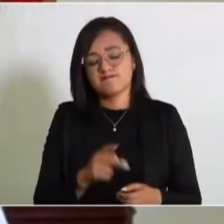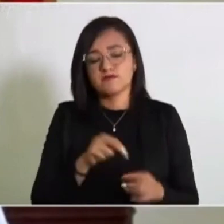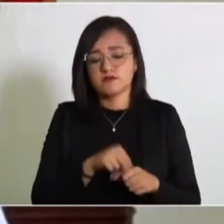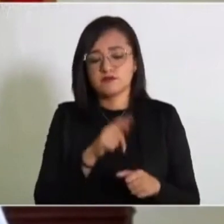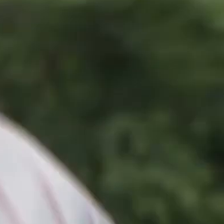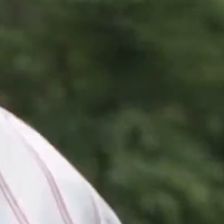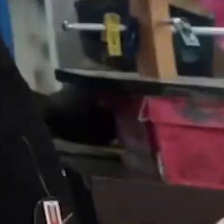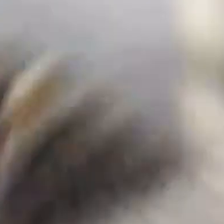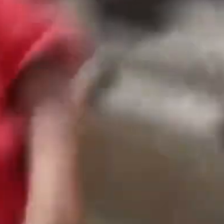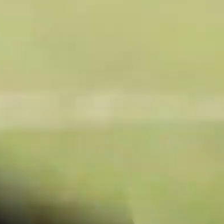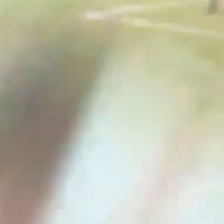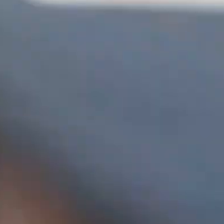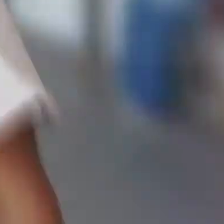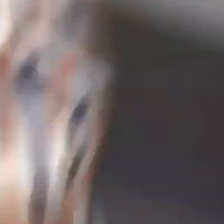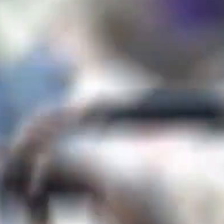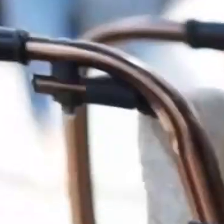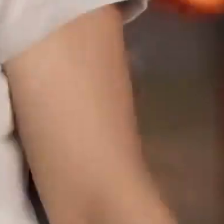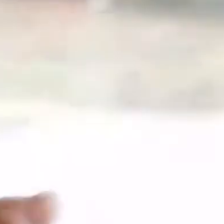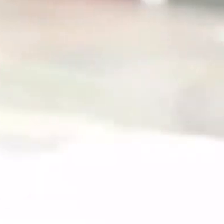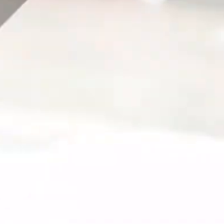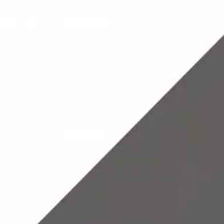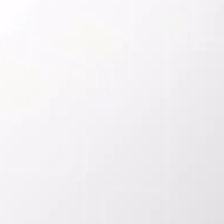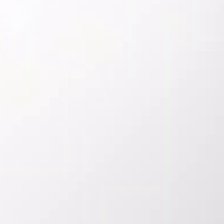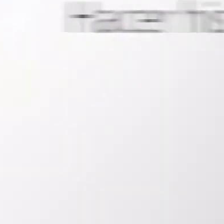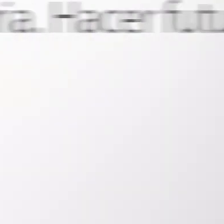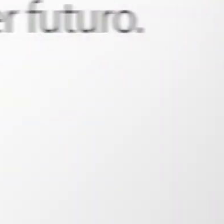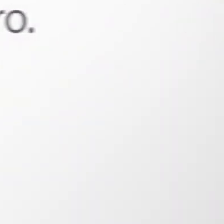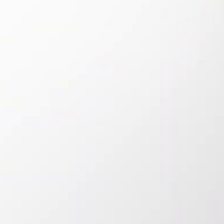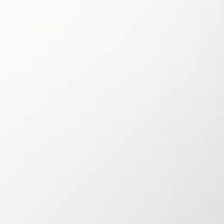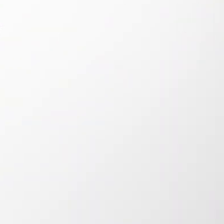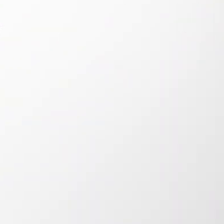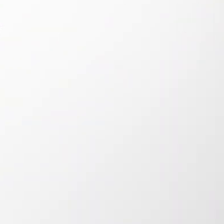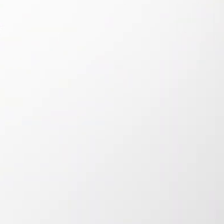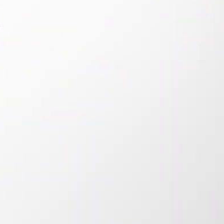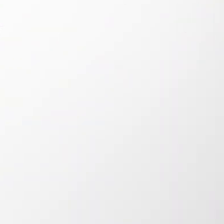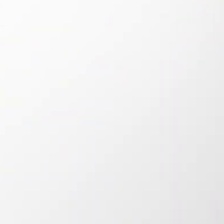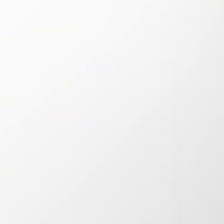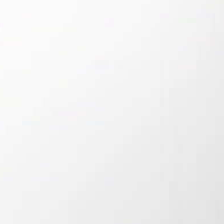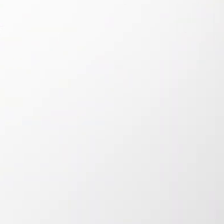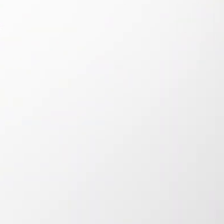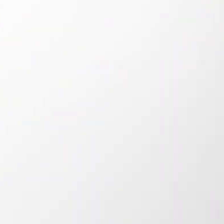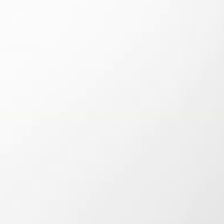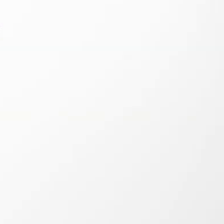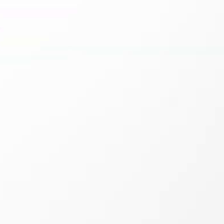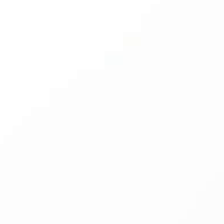en el extranjero. Gobierno de Puebla, hacer historia, hacer futuro.